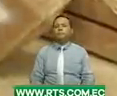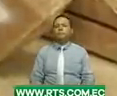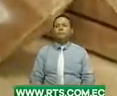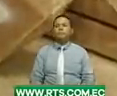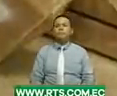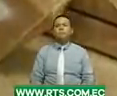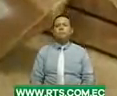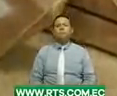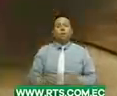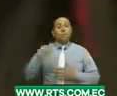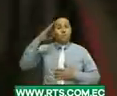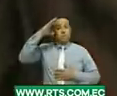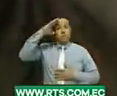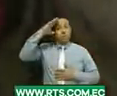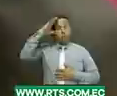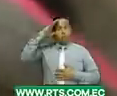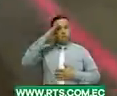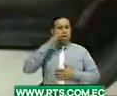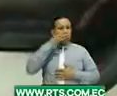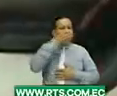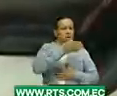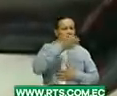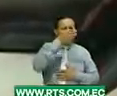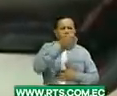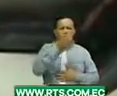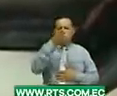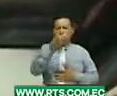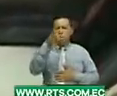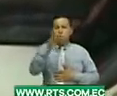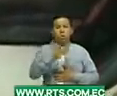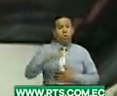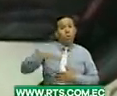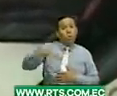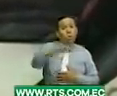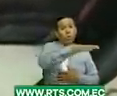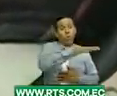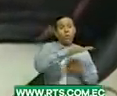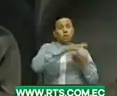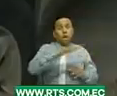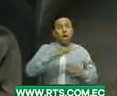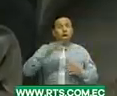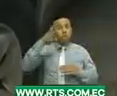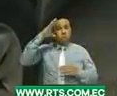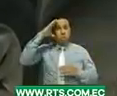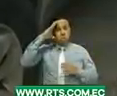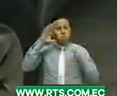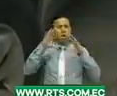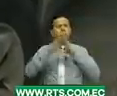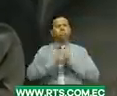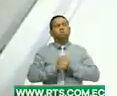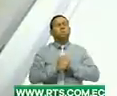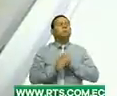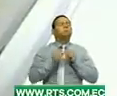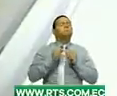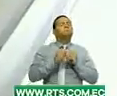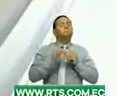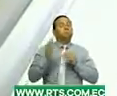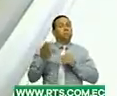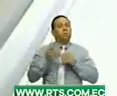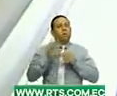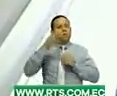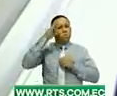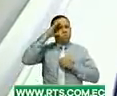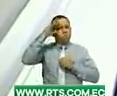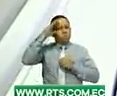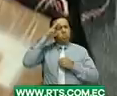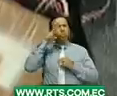Tras los operativos ejecutados en distintos puntos de la zona 8 y durante un patrullaje de rutina, autoridades de seguridad se